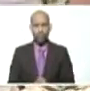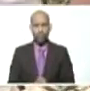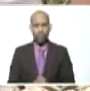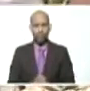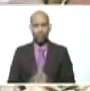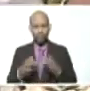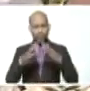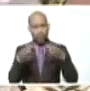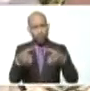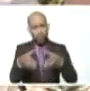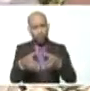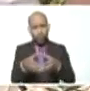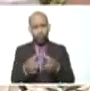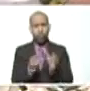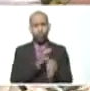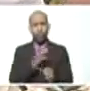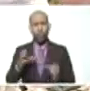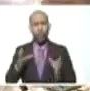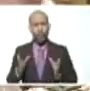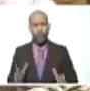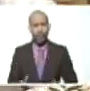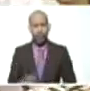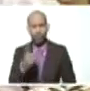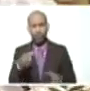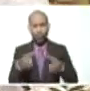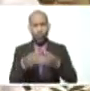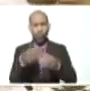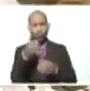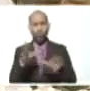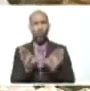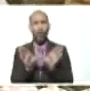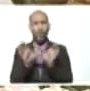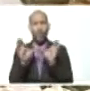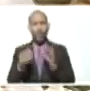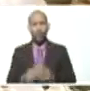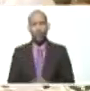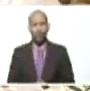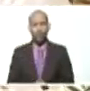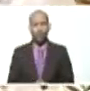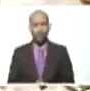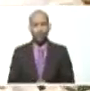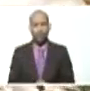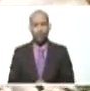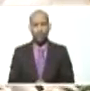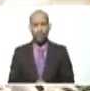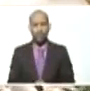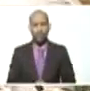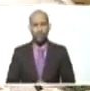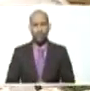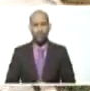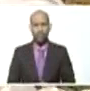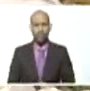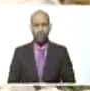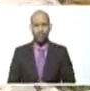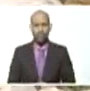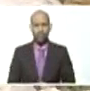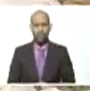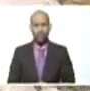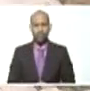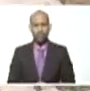formemos en Cristo un solo cuerpo y un solo Espíritu. Que Él nos transforme.